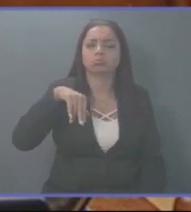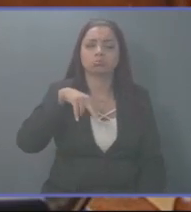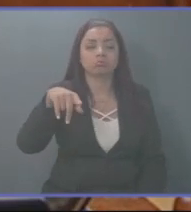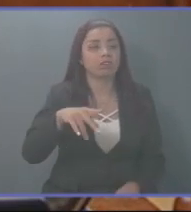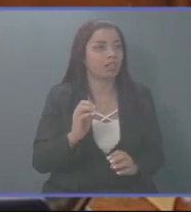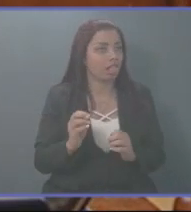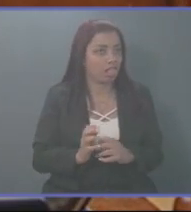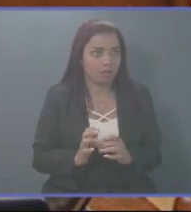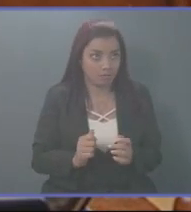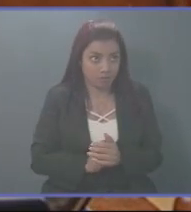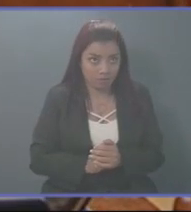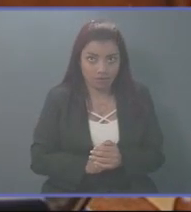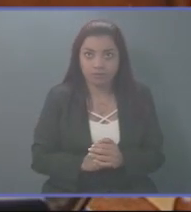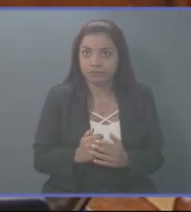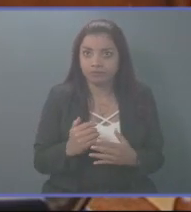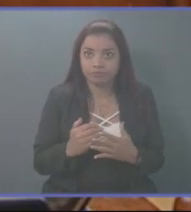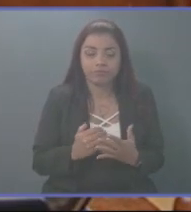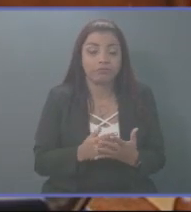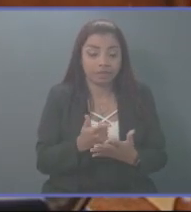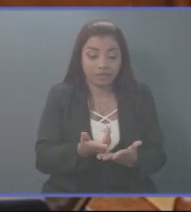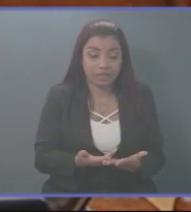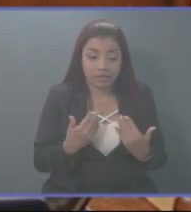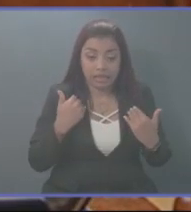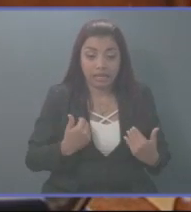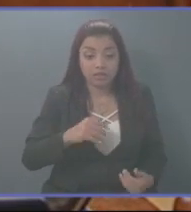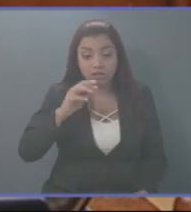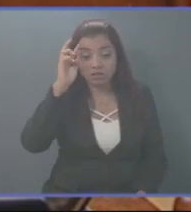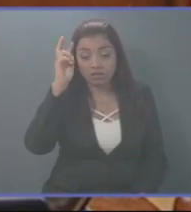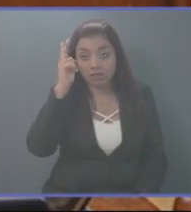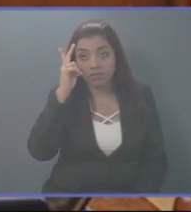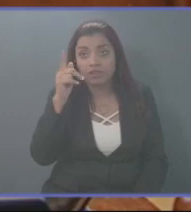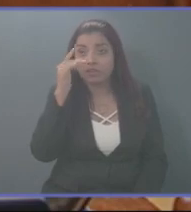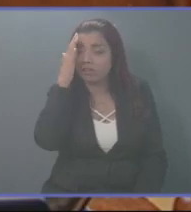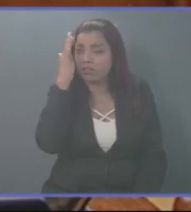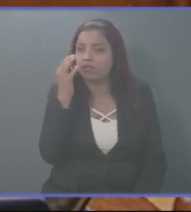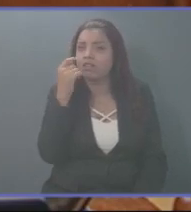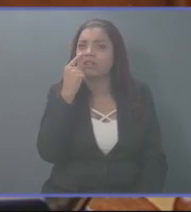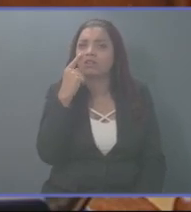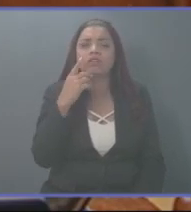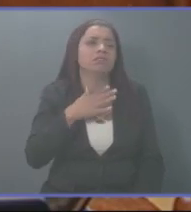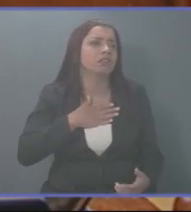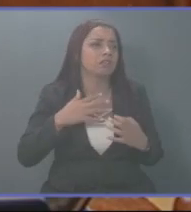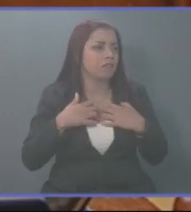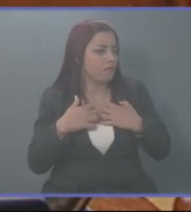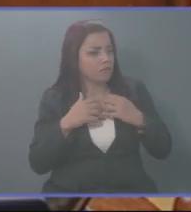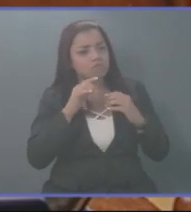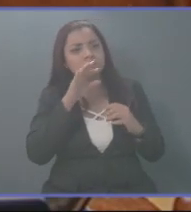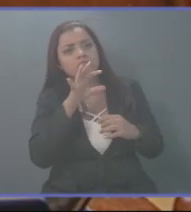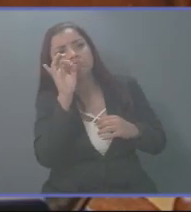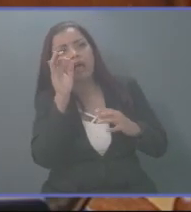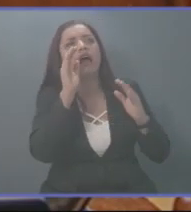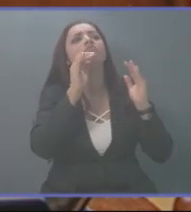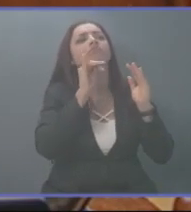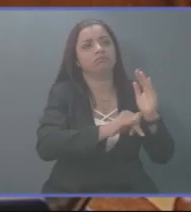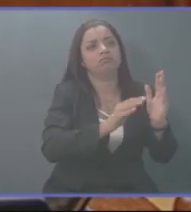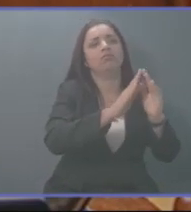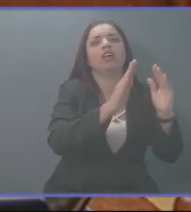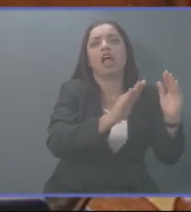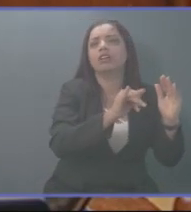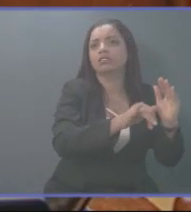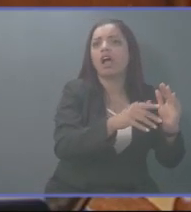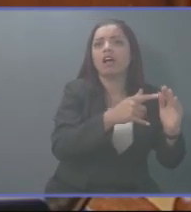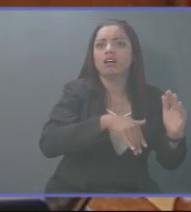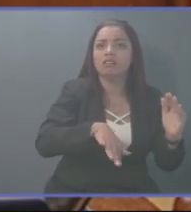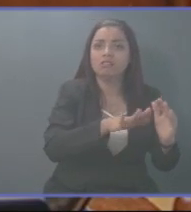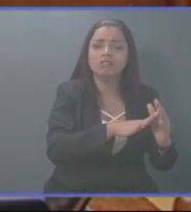ley. Este derecho incluye la libertad de elegir su domicilio y de permanecer en él, a organizar